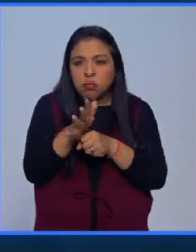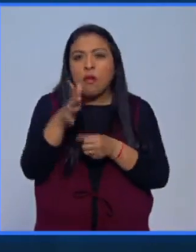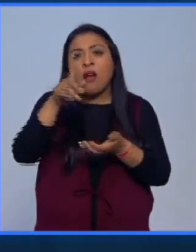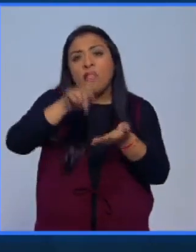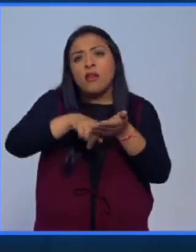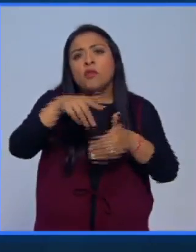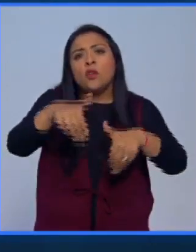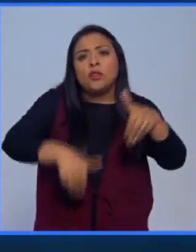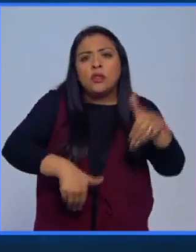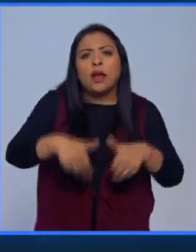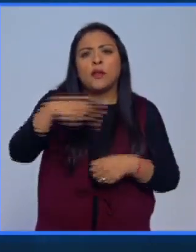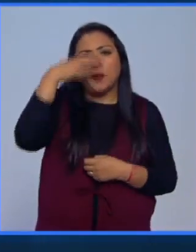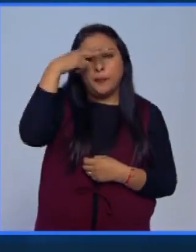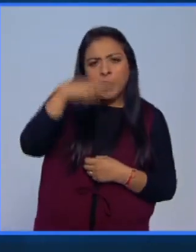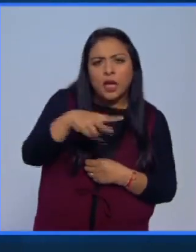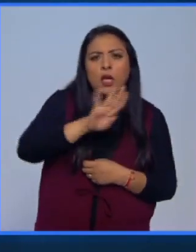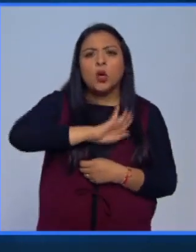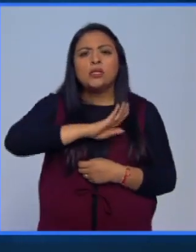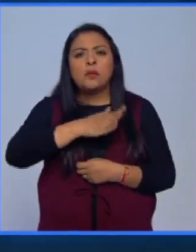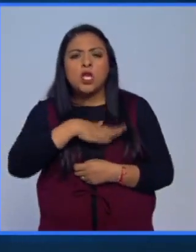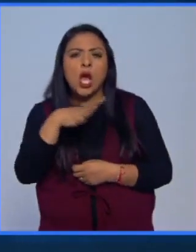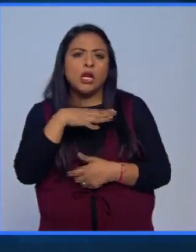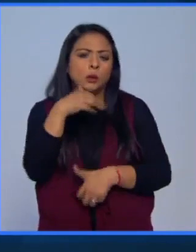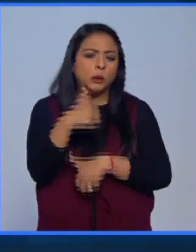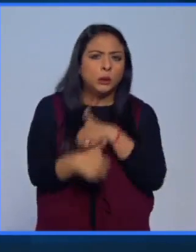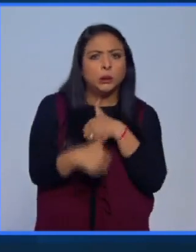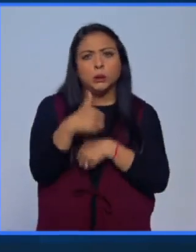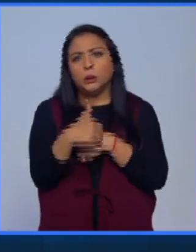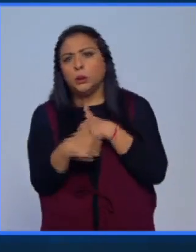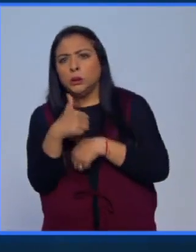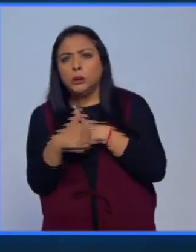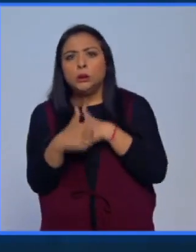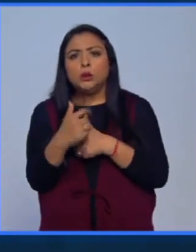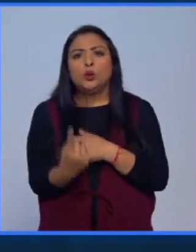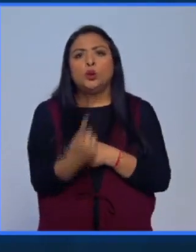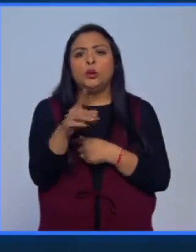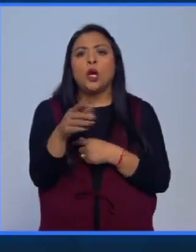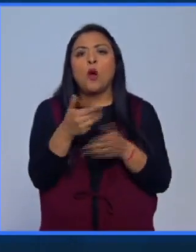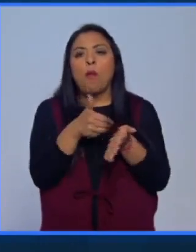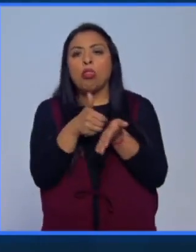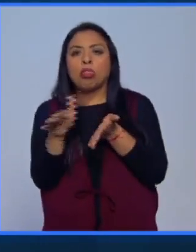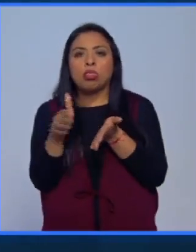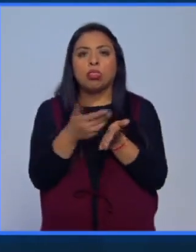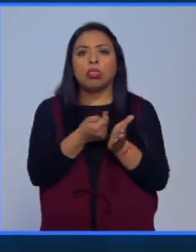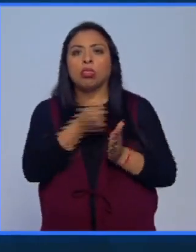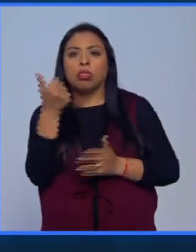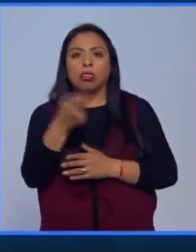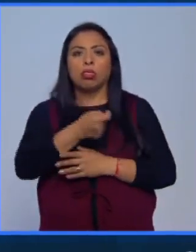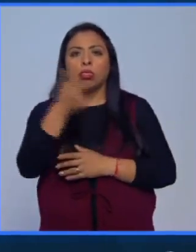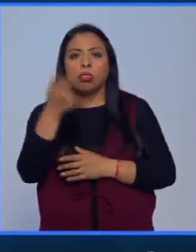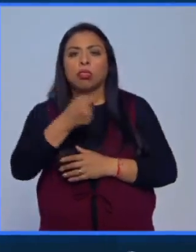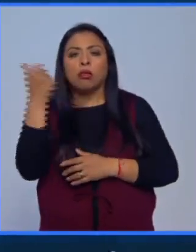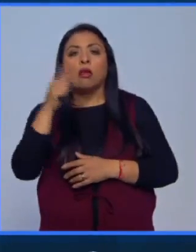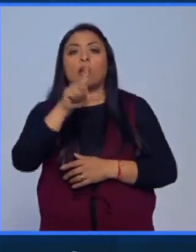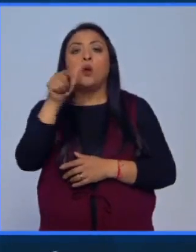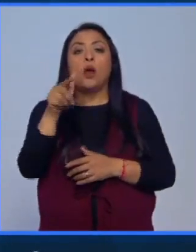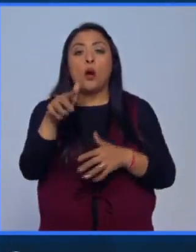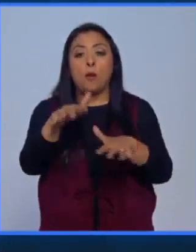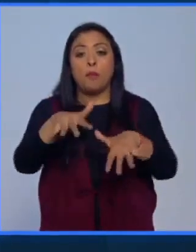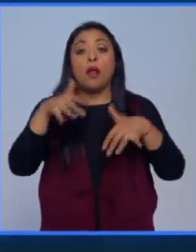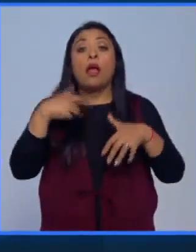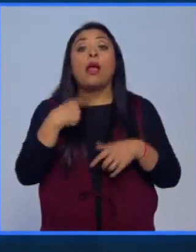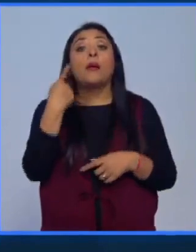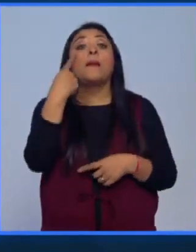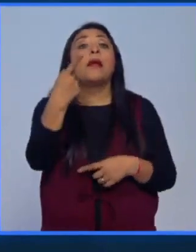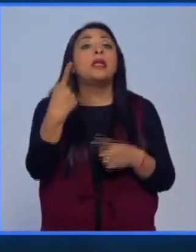teatro mexicanas y españolas competirán hasta que quede solo una, y será el público quien dirima la palma